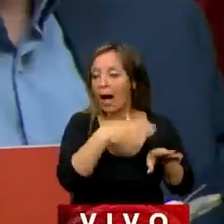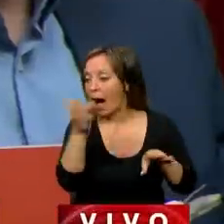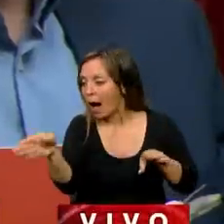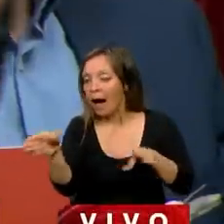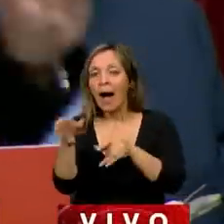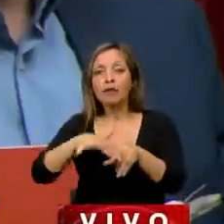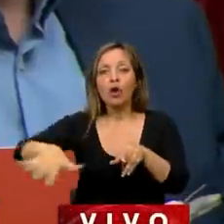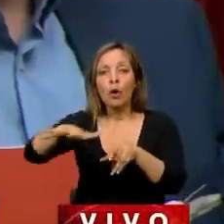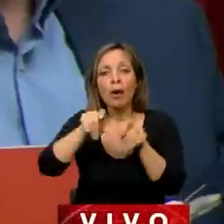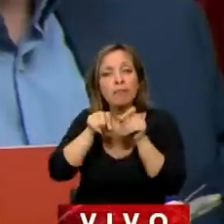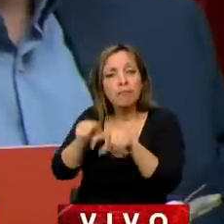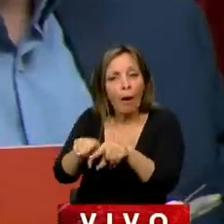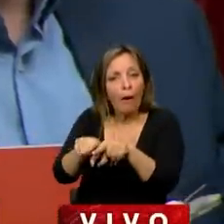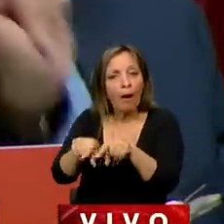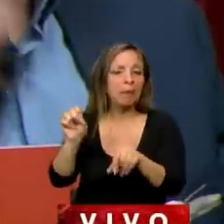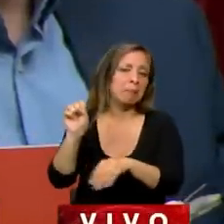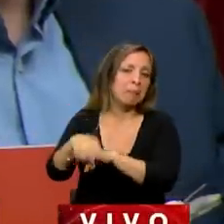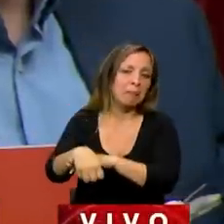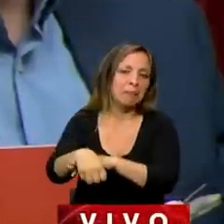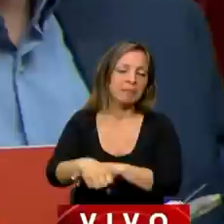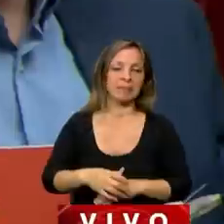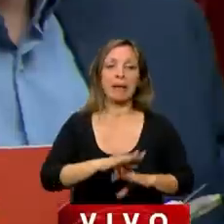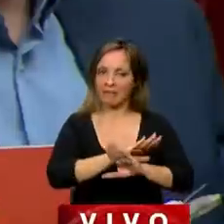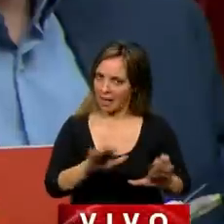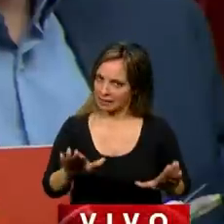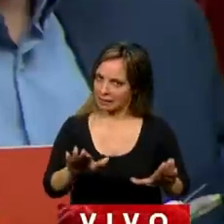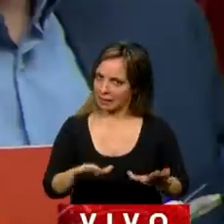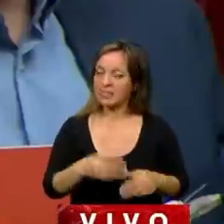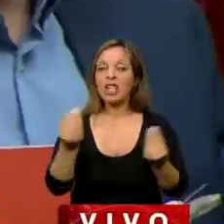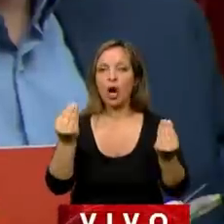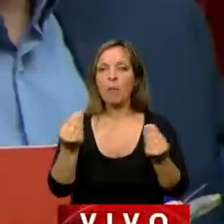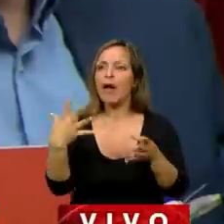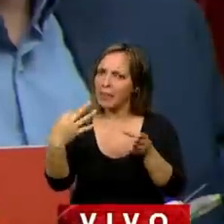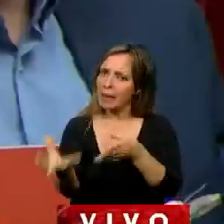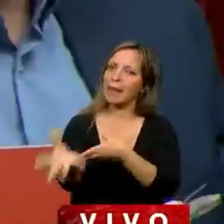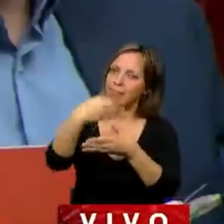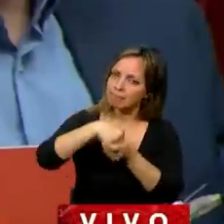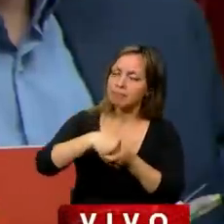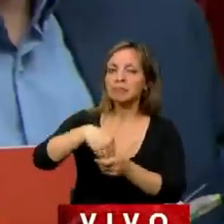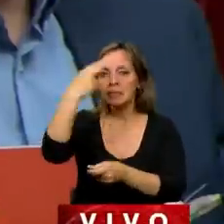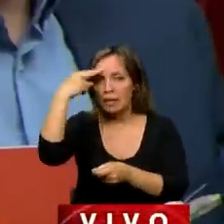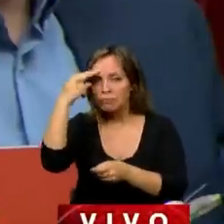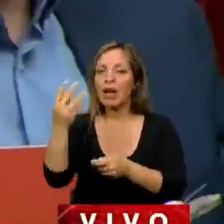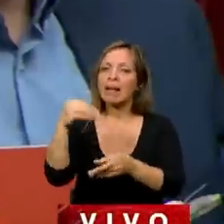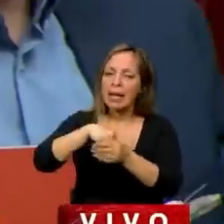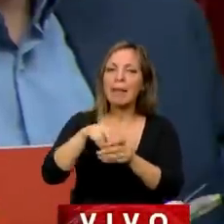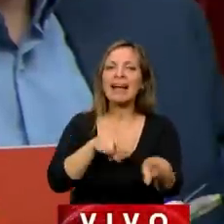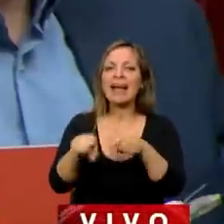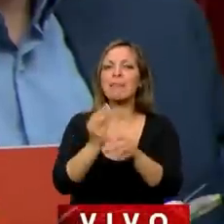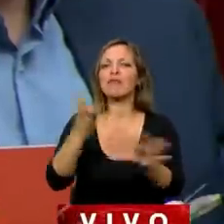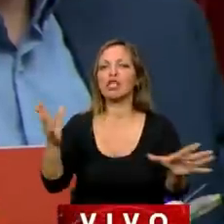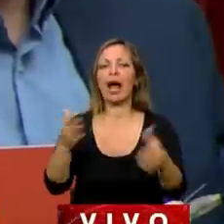jurisdicción a la que pertenecen lo que hay que hacer, que es incluir a enfermeras y enfermeros de inmediato en la carrera